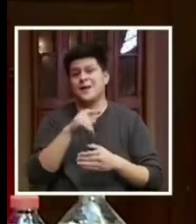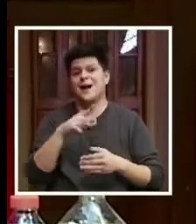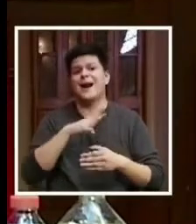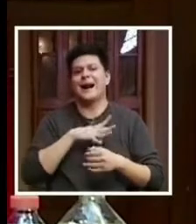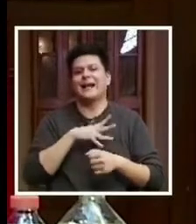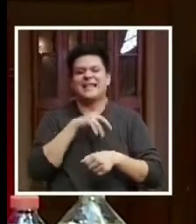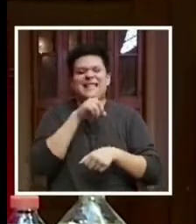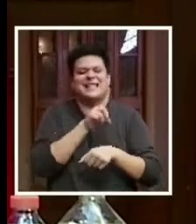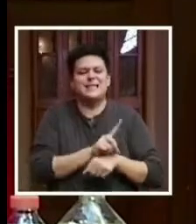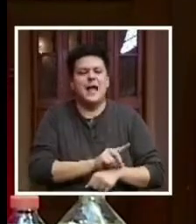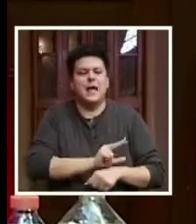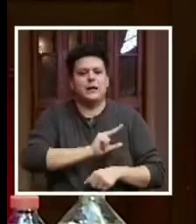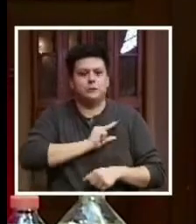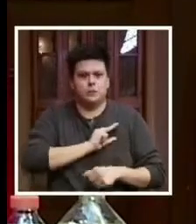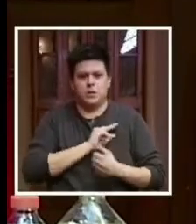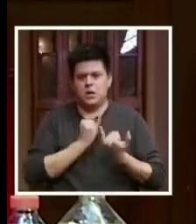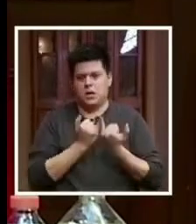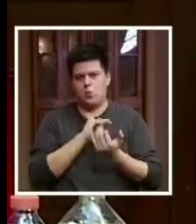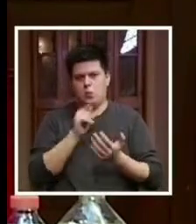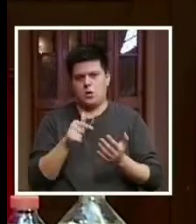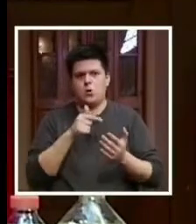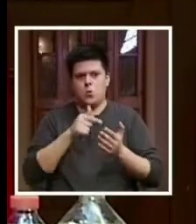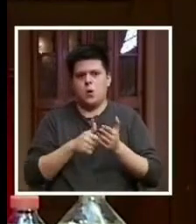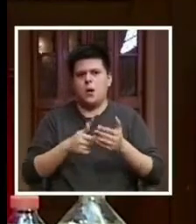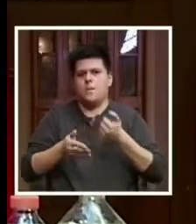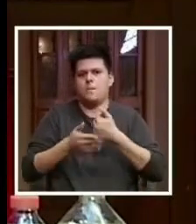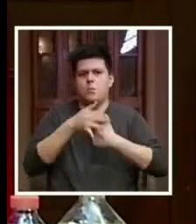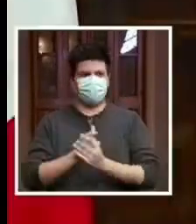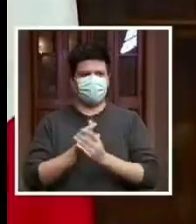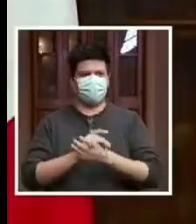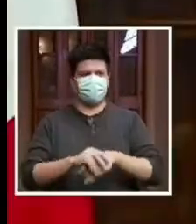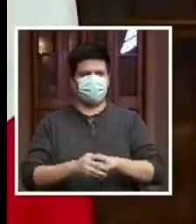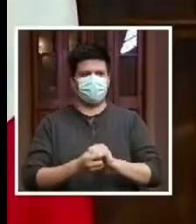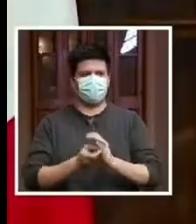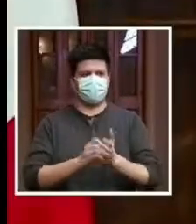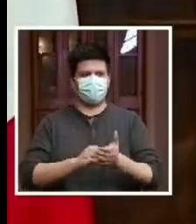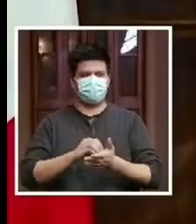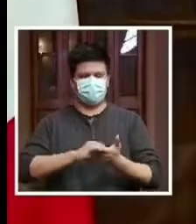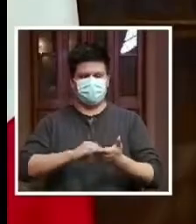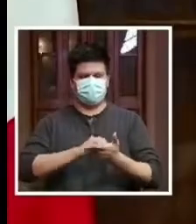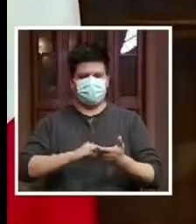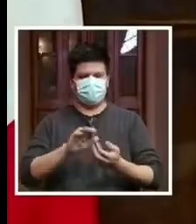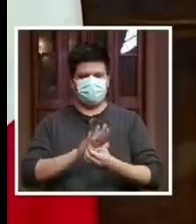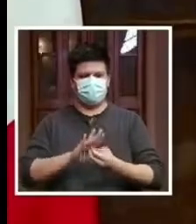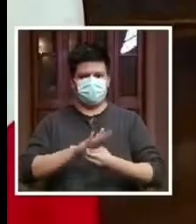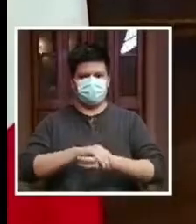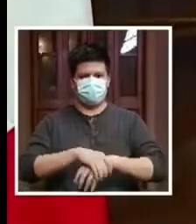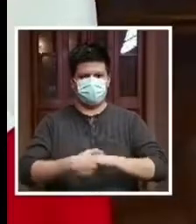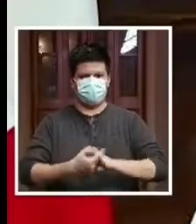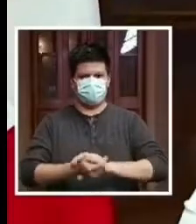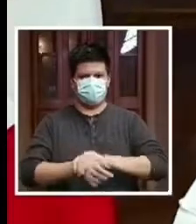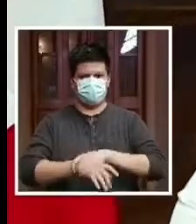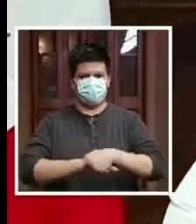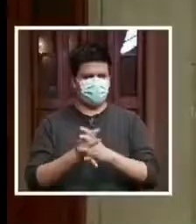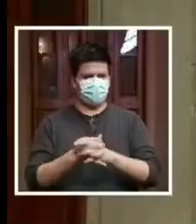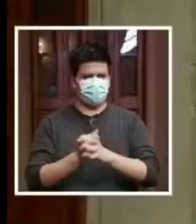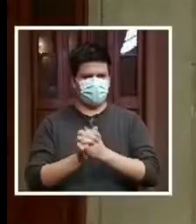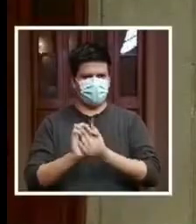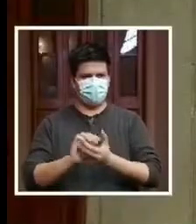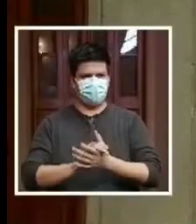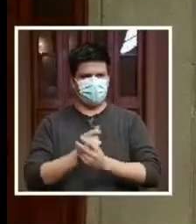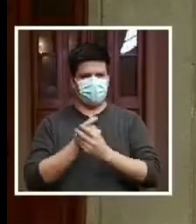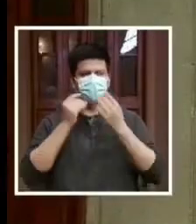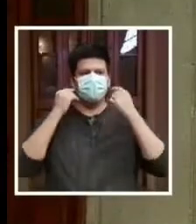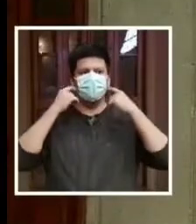días y lugares asignados para vacunación. La subsecretaria de Prevención y Control de Enfermedades,